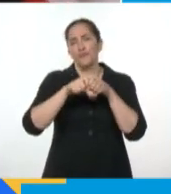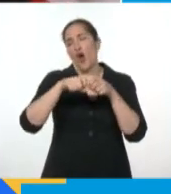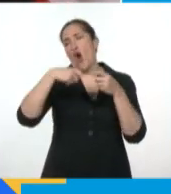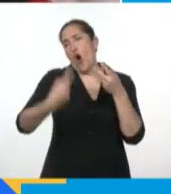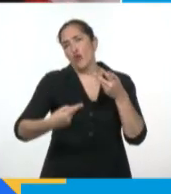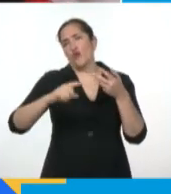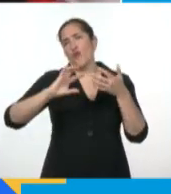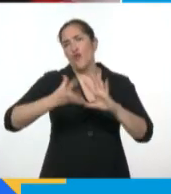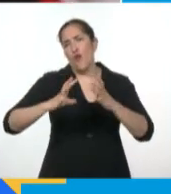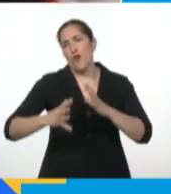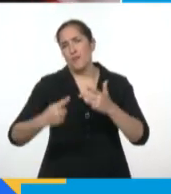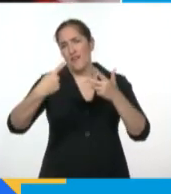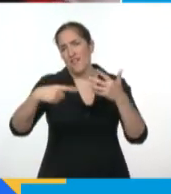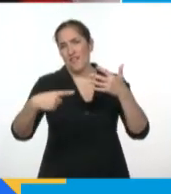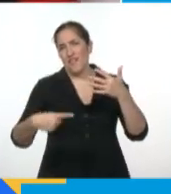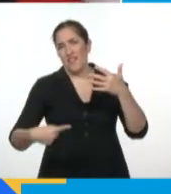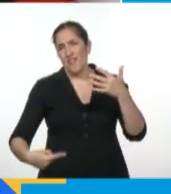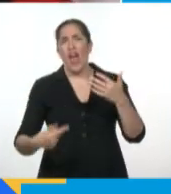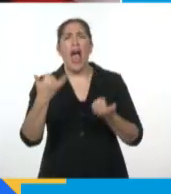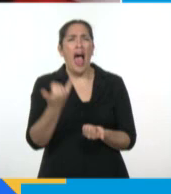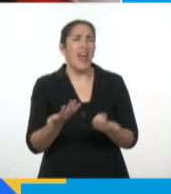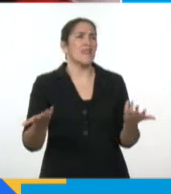segmentos en los que aparecen escenas,